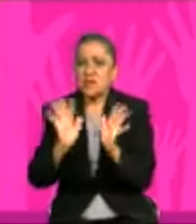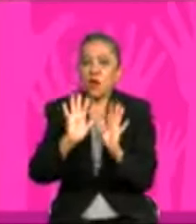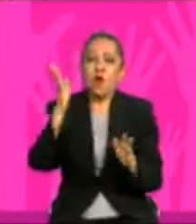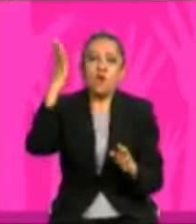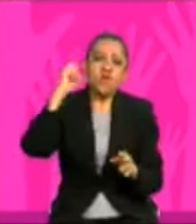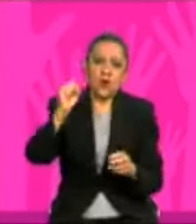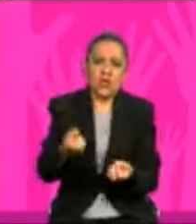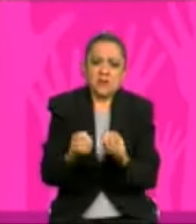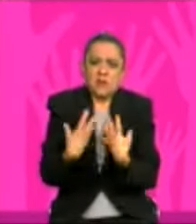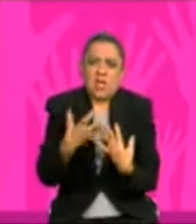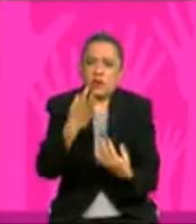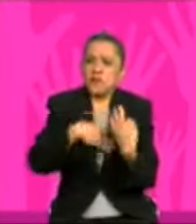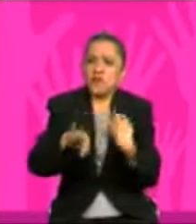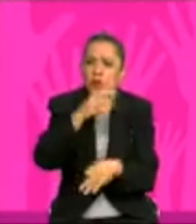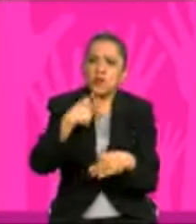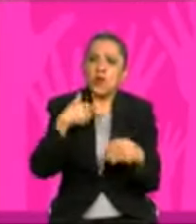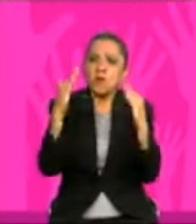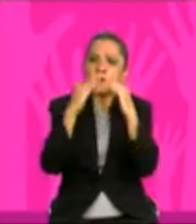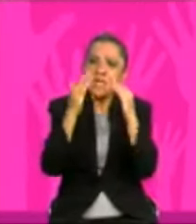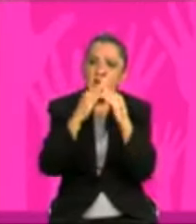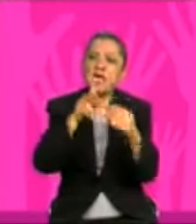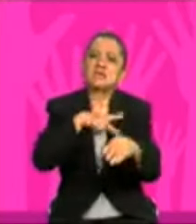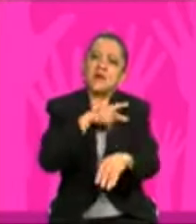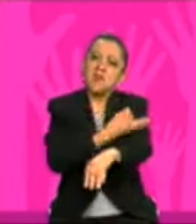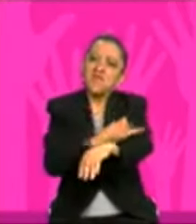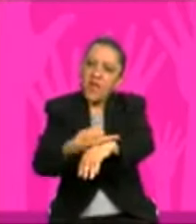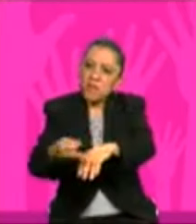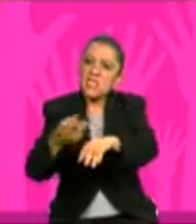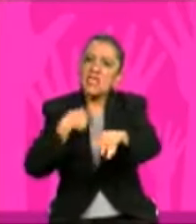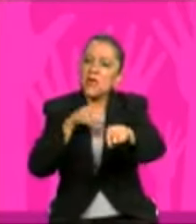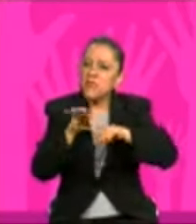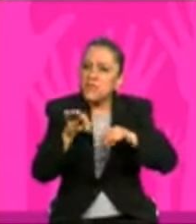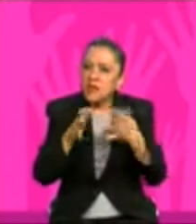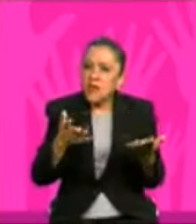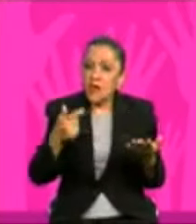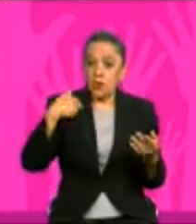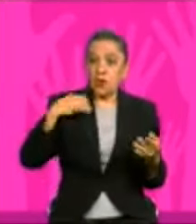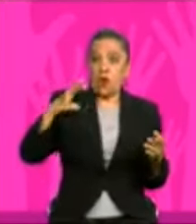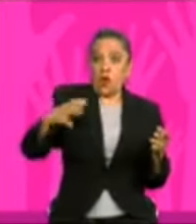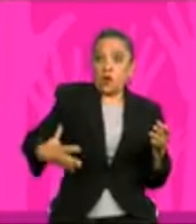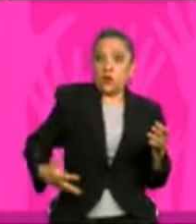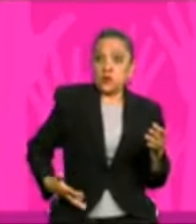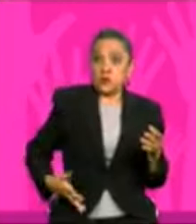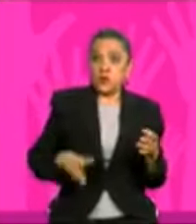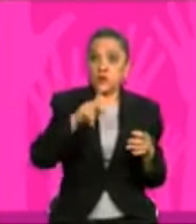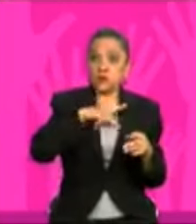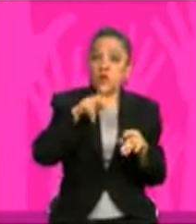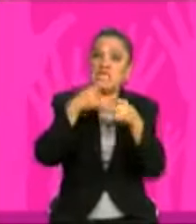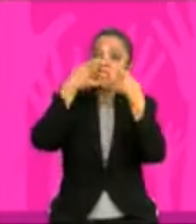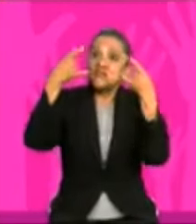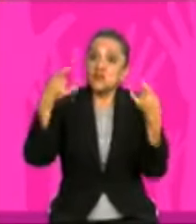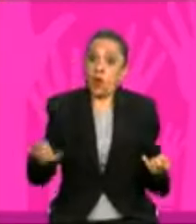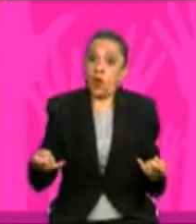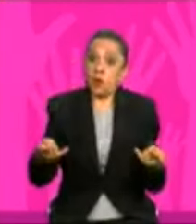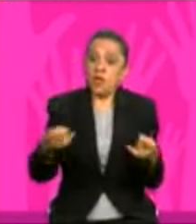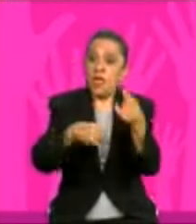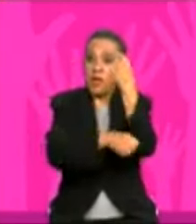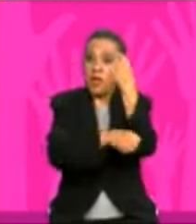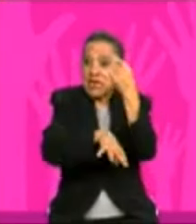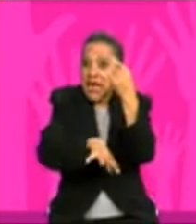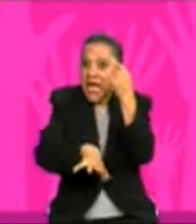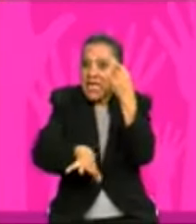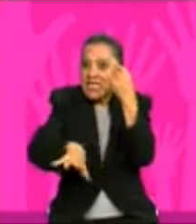mi familia, mi trabajo. Me siento profundamente orgullosa de nuestra historia, de nuestras raíces, de nuestra